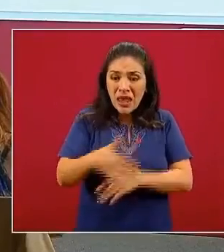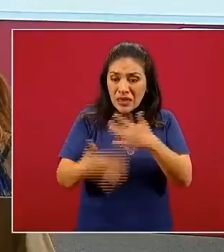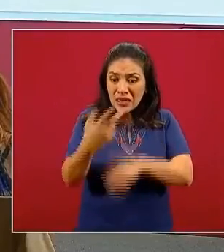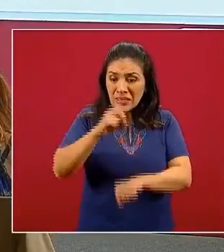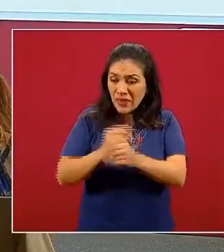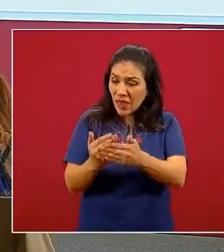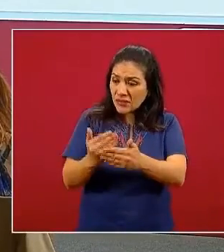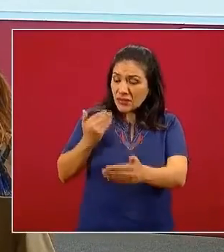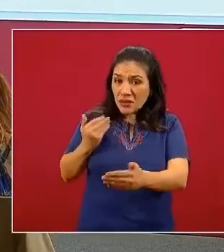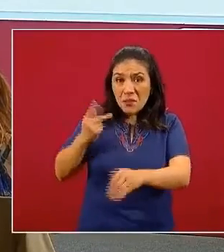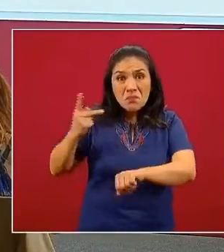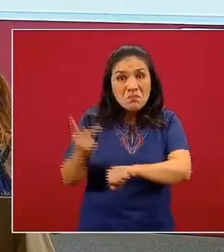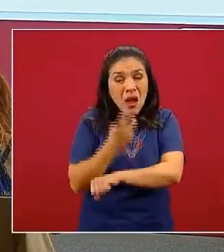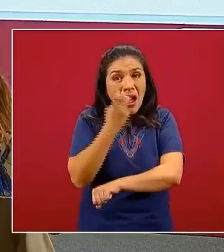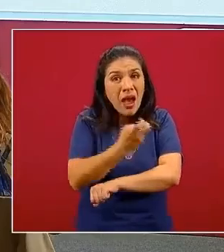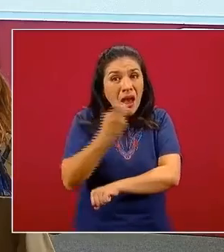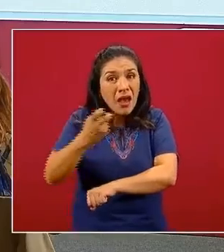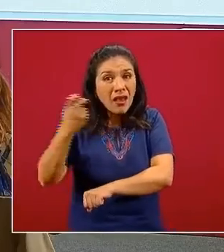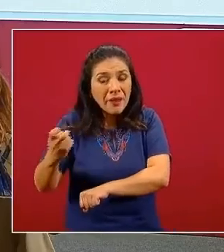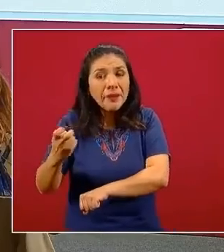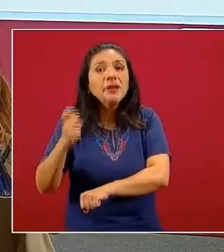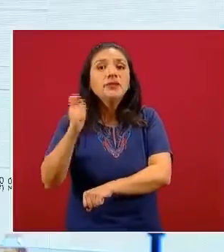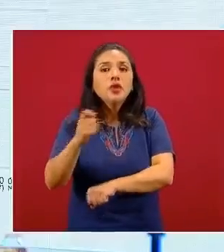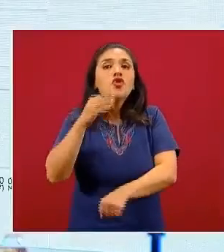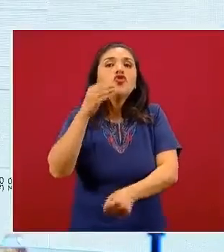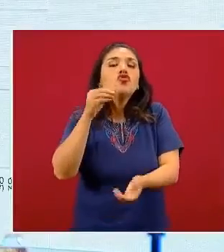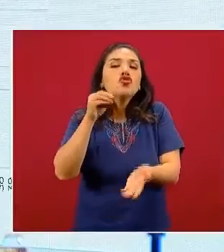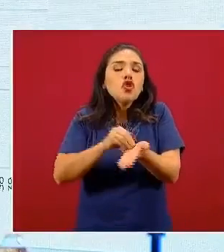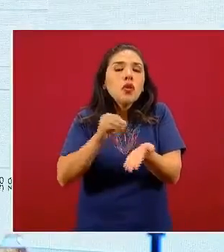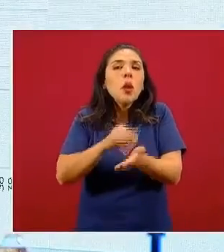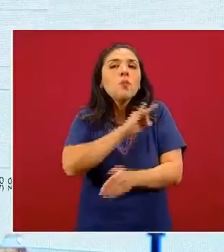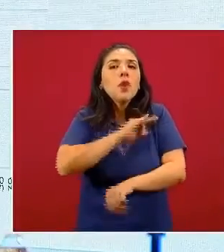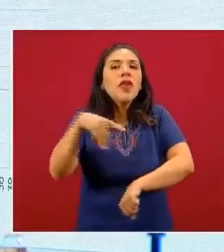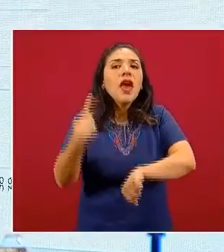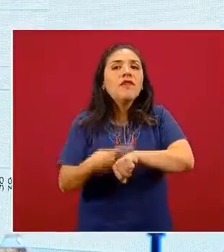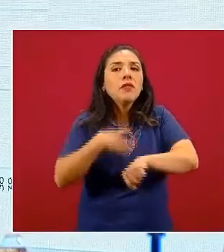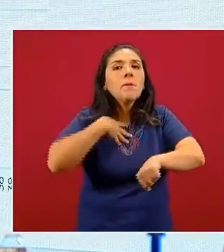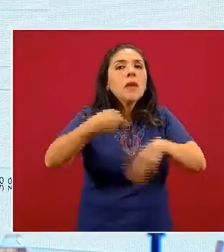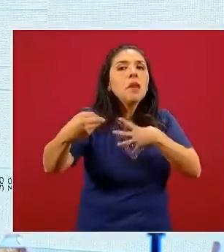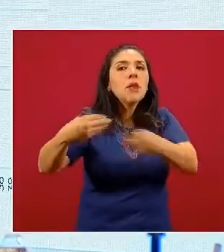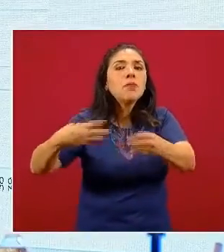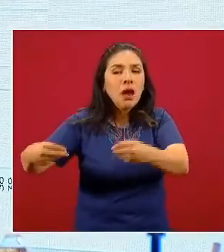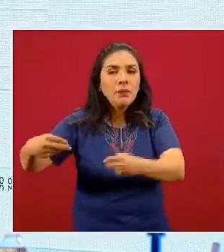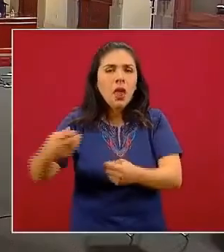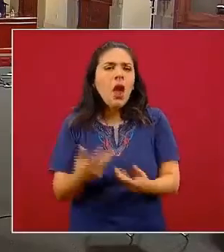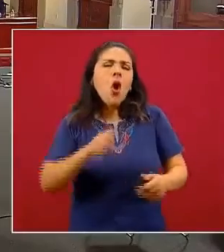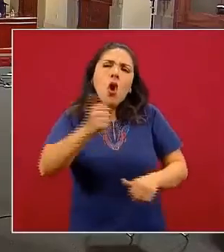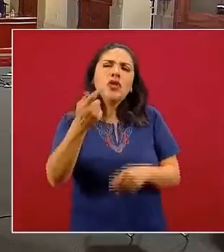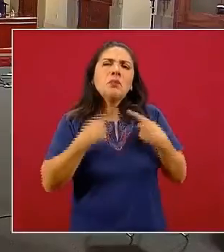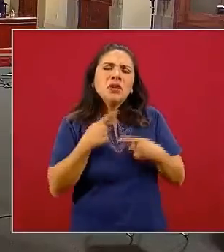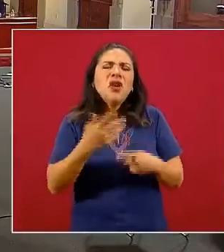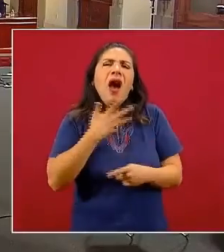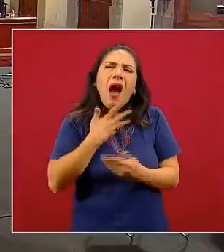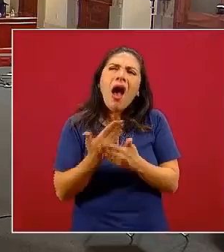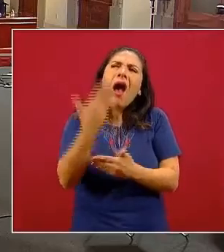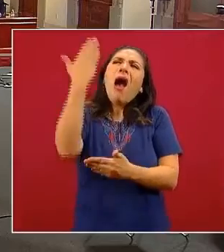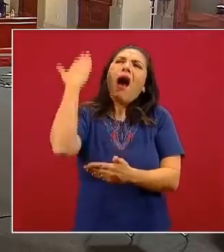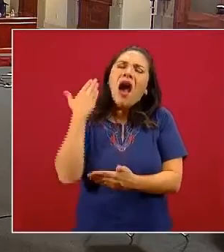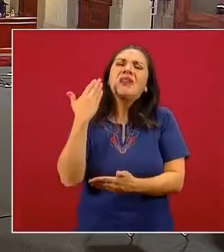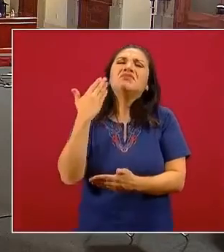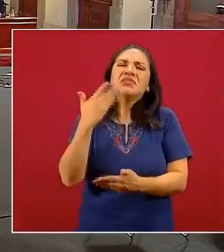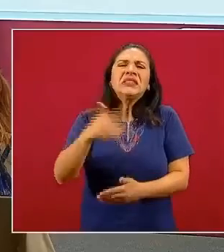síntomas ocurridos en los últimos 15 días pueden contagiar. Las personas que tuvieron síntomas o fueron diagnosticadas